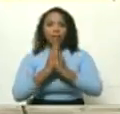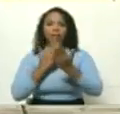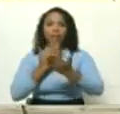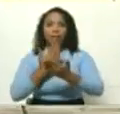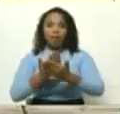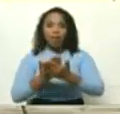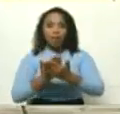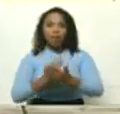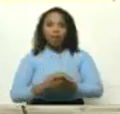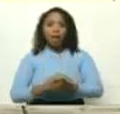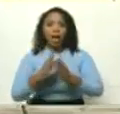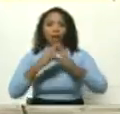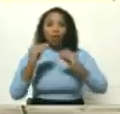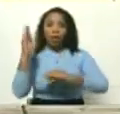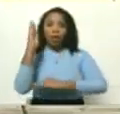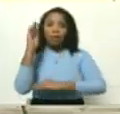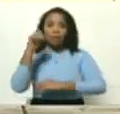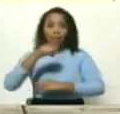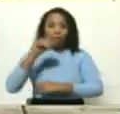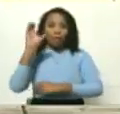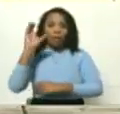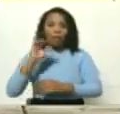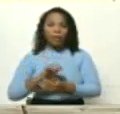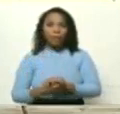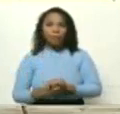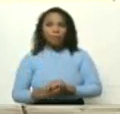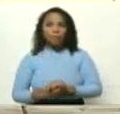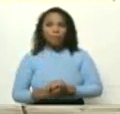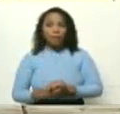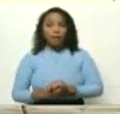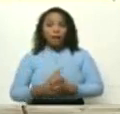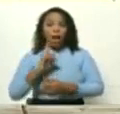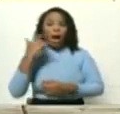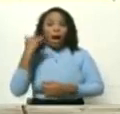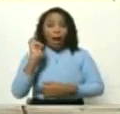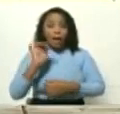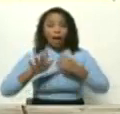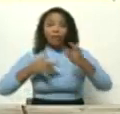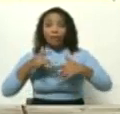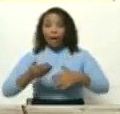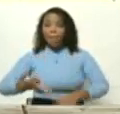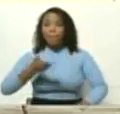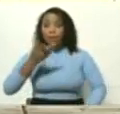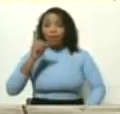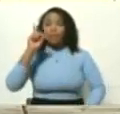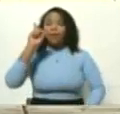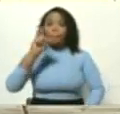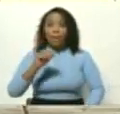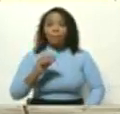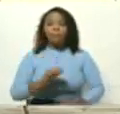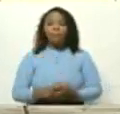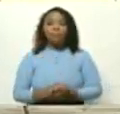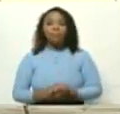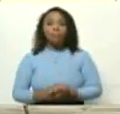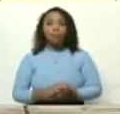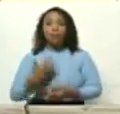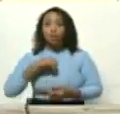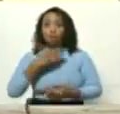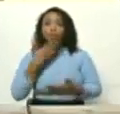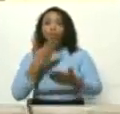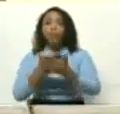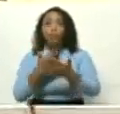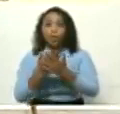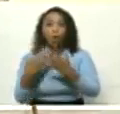gracia en todas las iglesias de Caracas. Mira, Miranda, hay un evento importante también que nosotros hemos propuesto